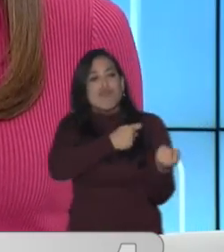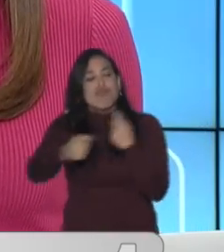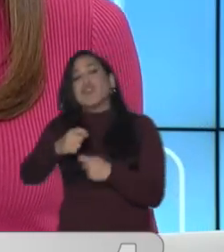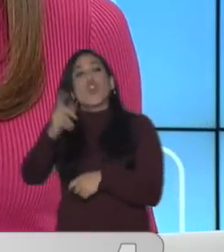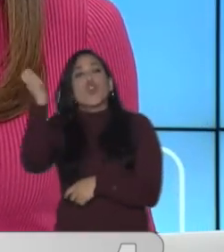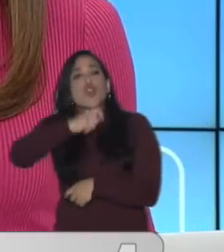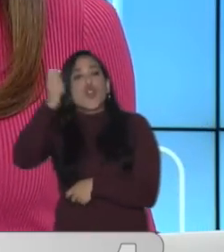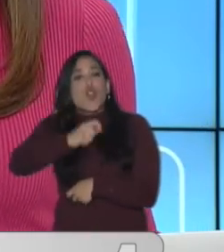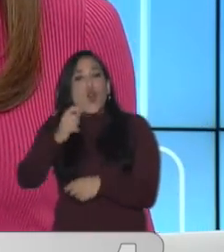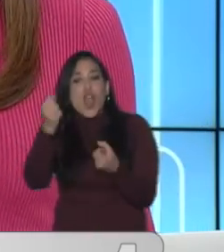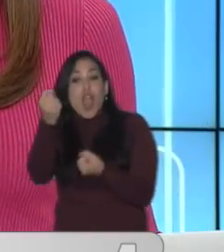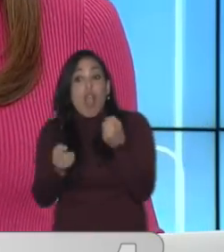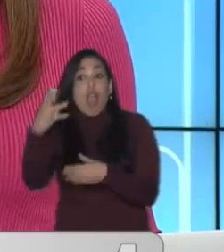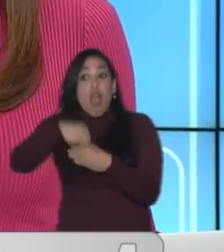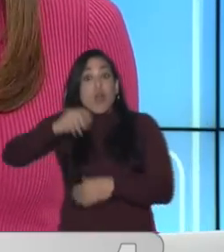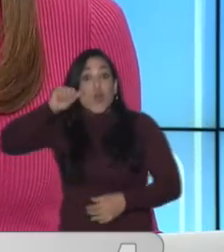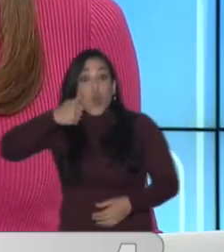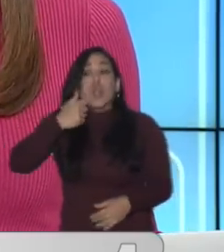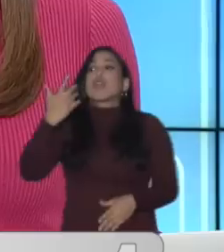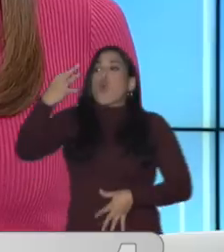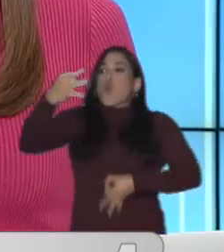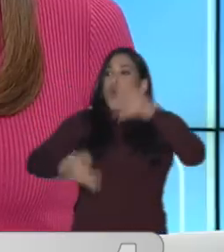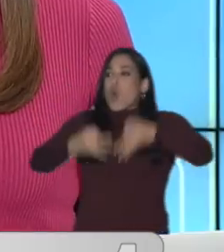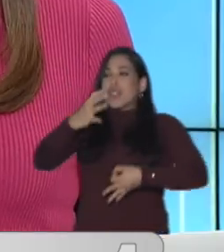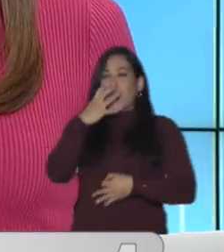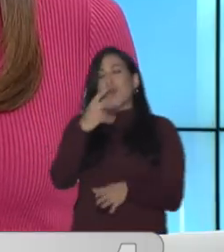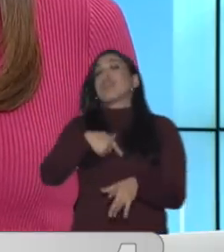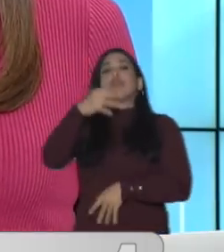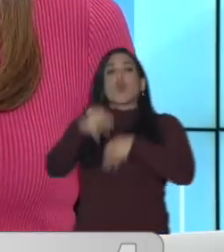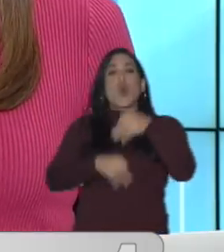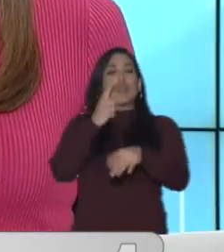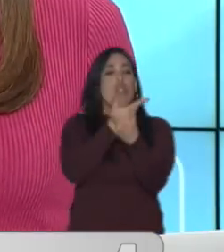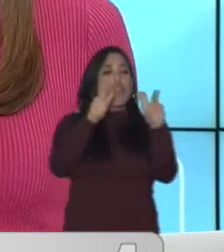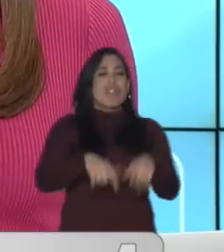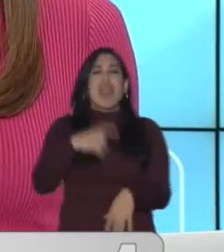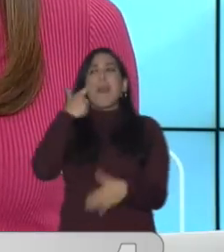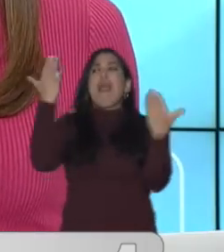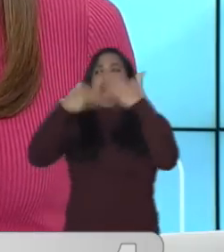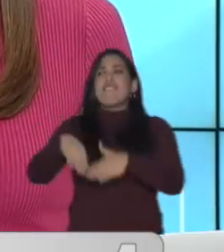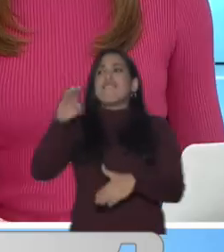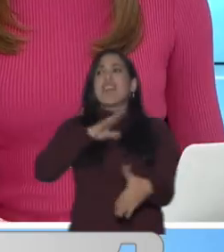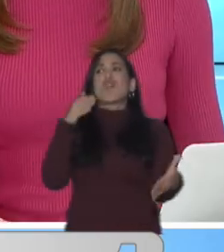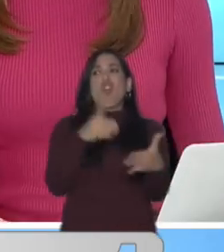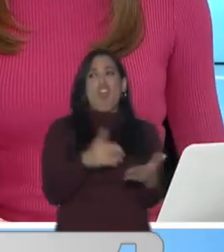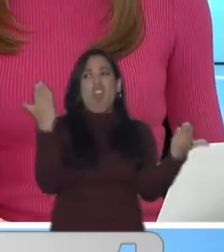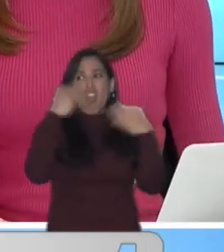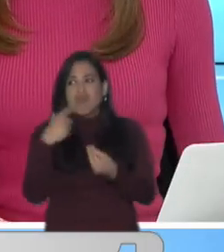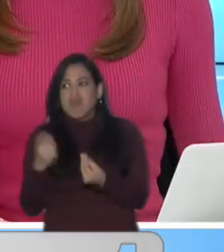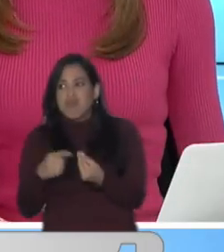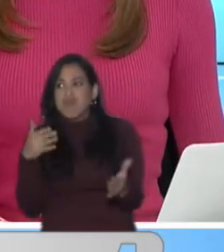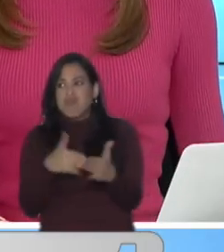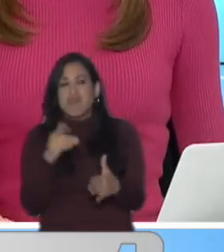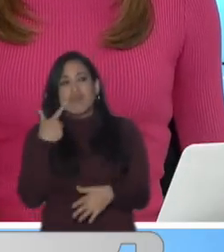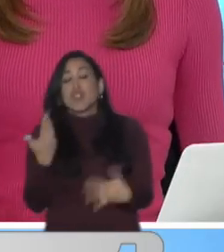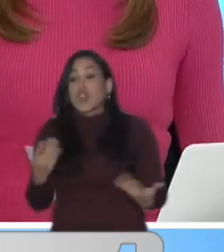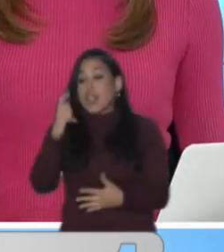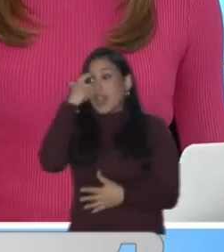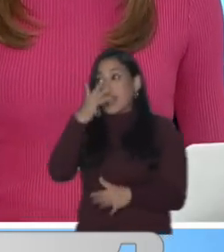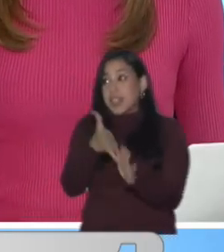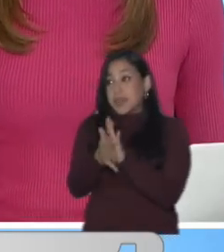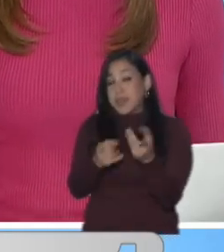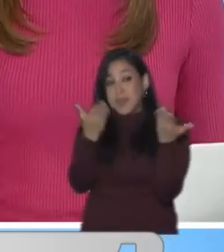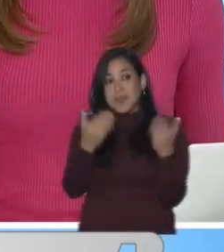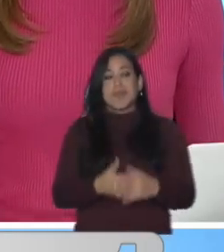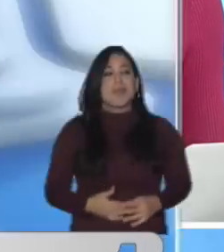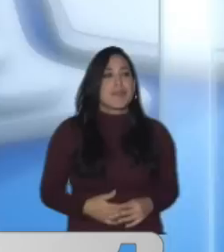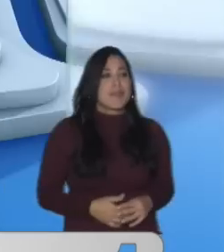transportar droga en su vehículo. Según el juez que dictó la medida, todo fue un complot. Tatiana Rodríguez tiene el reporte desde Cartagena.